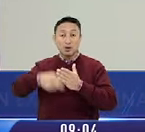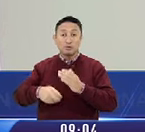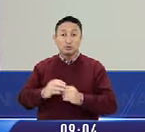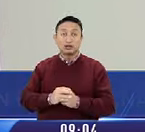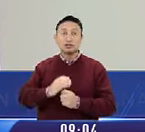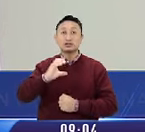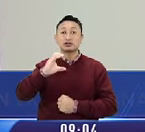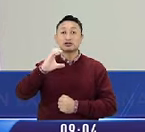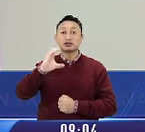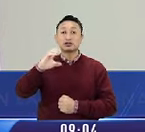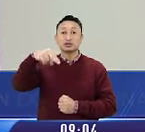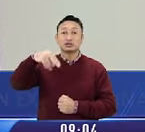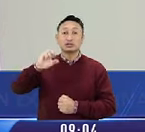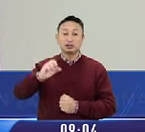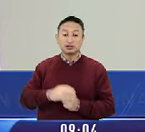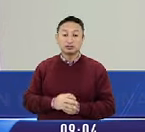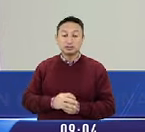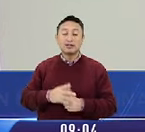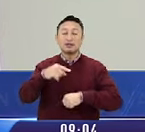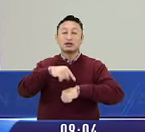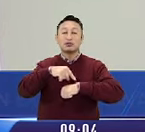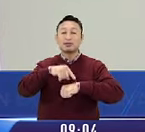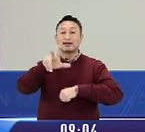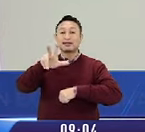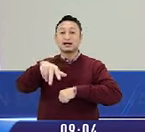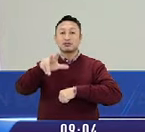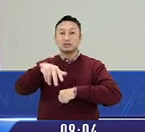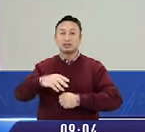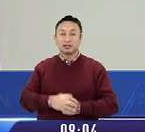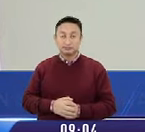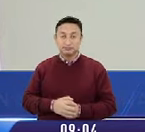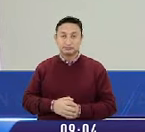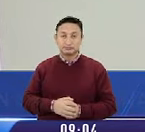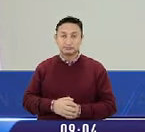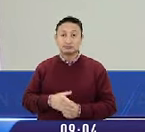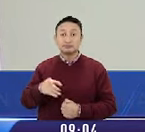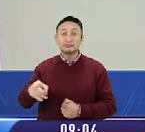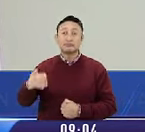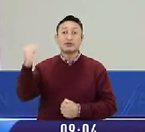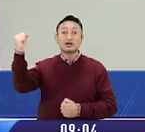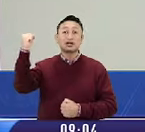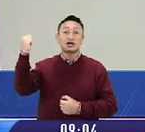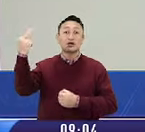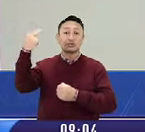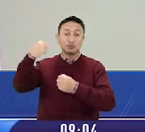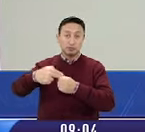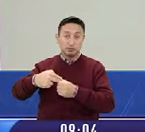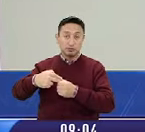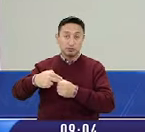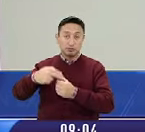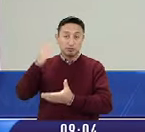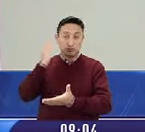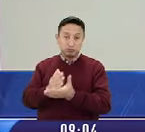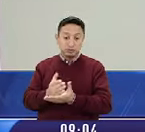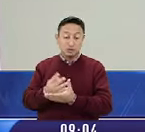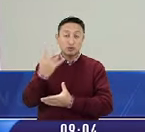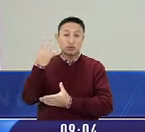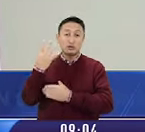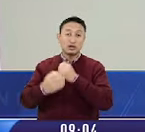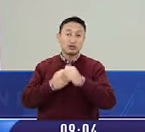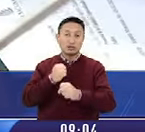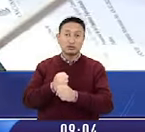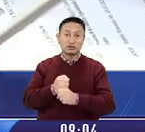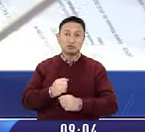Consejo Nacional Electoral dentro del plazo máximo de 3 meses, y la suspensión de derechos de participación por el lapso de